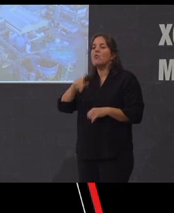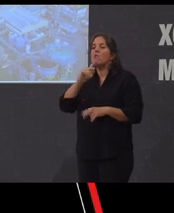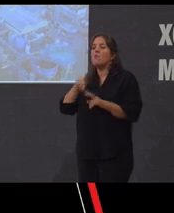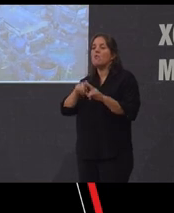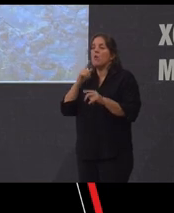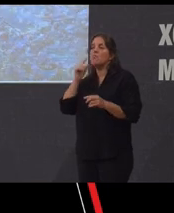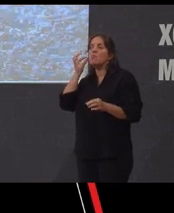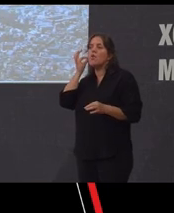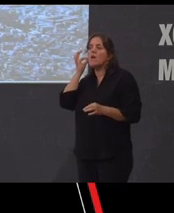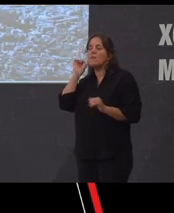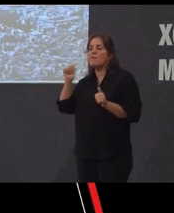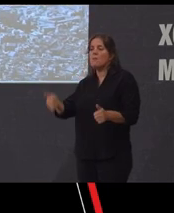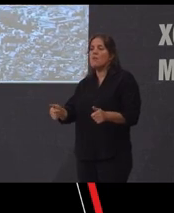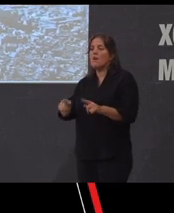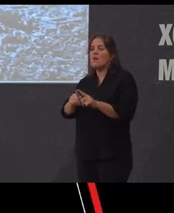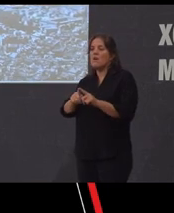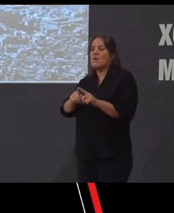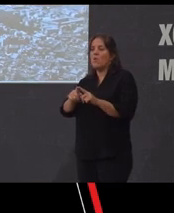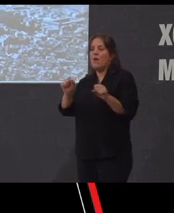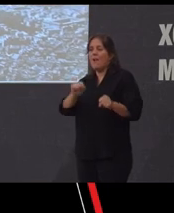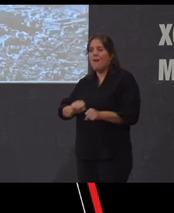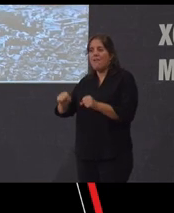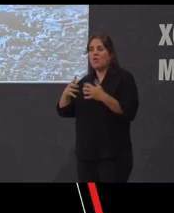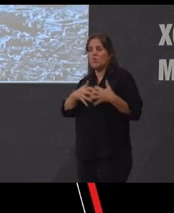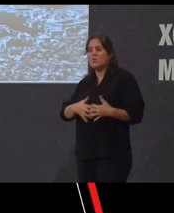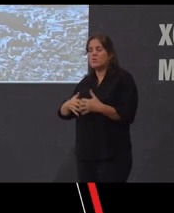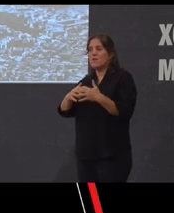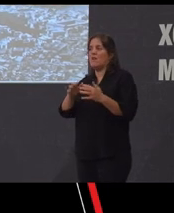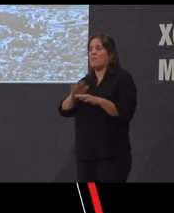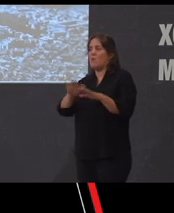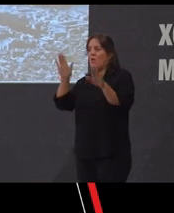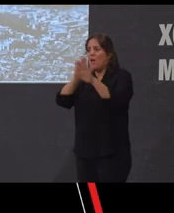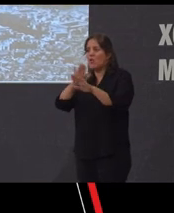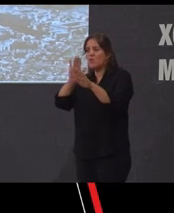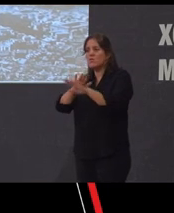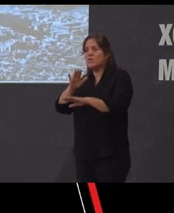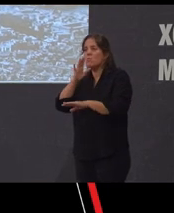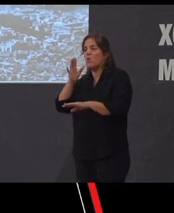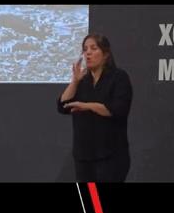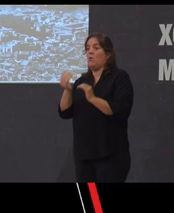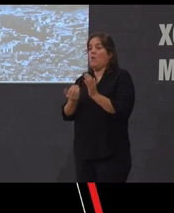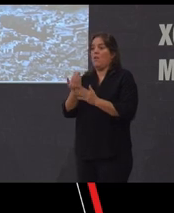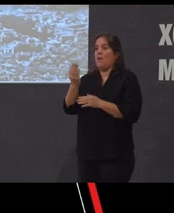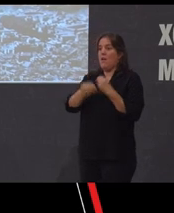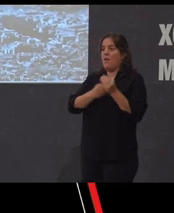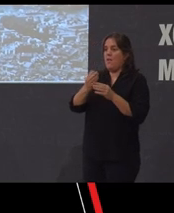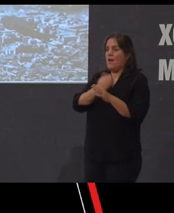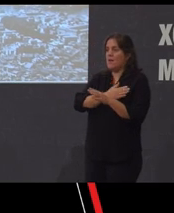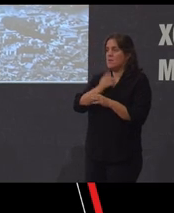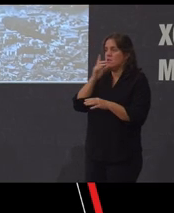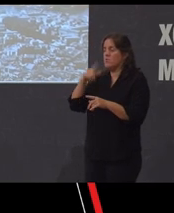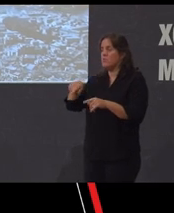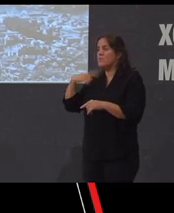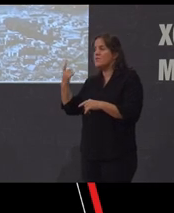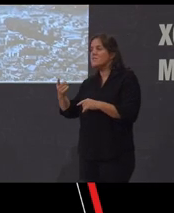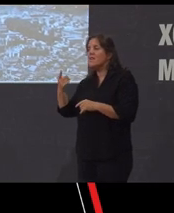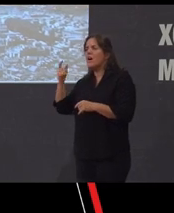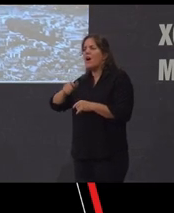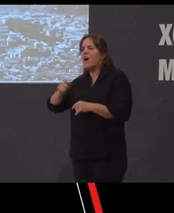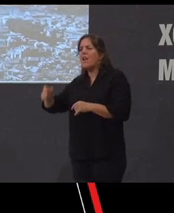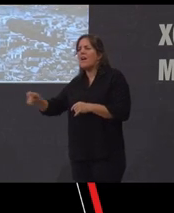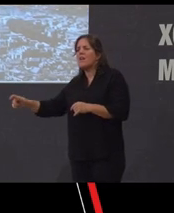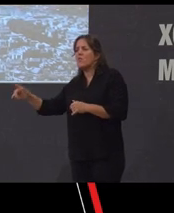as mulleres que empezaron a boicotear pola noite os traballos que esa draga facía polo día. A xente foi presa